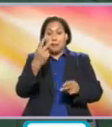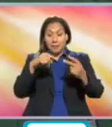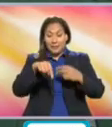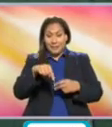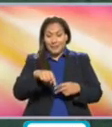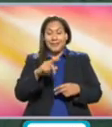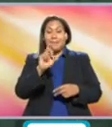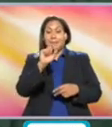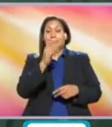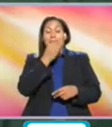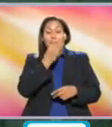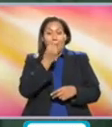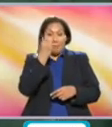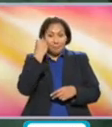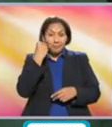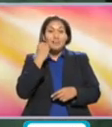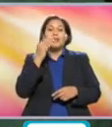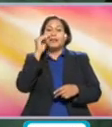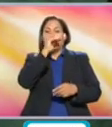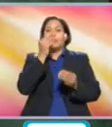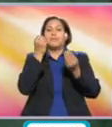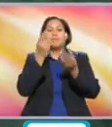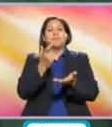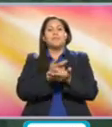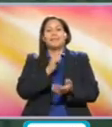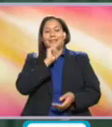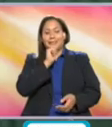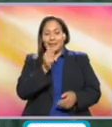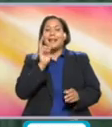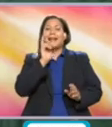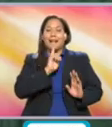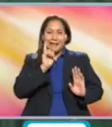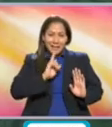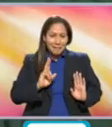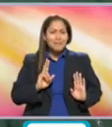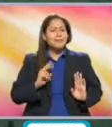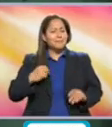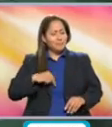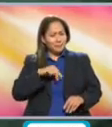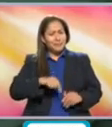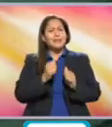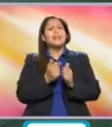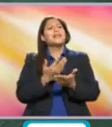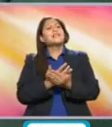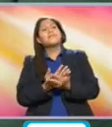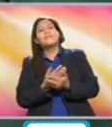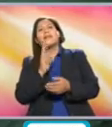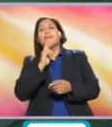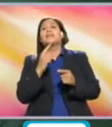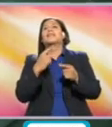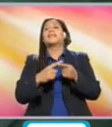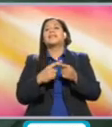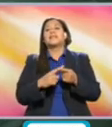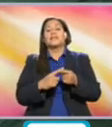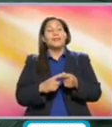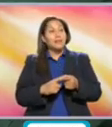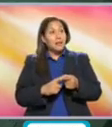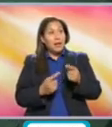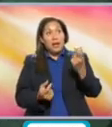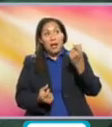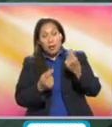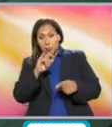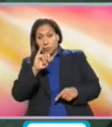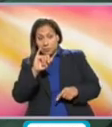comen la torta en 20 minutos, es gratis, no la pagan. Y los estamos esperando a ver quién más viene a retarme. ¿Y a poco sí ha habido